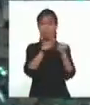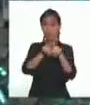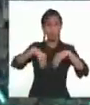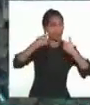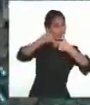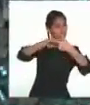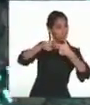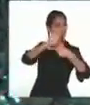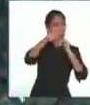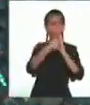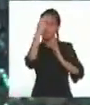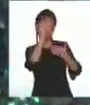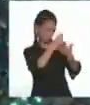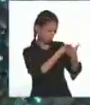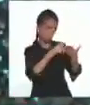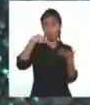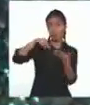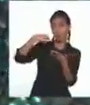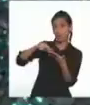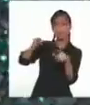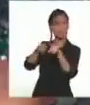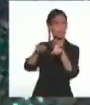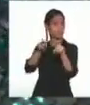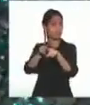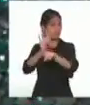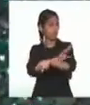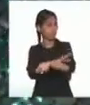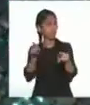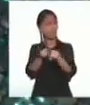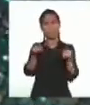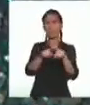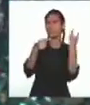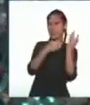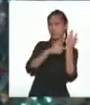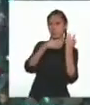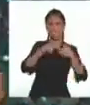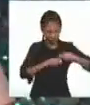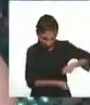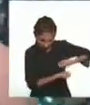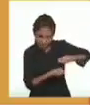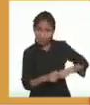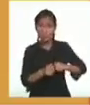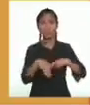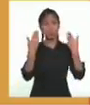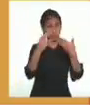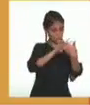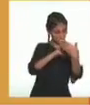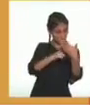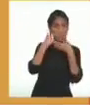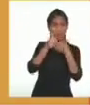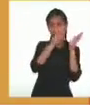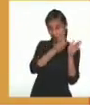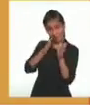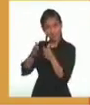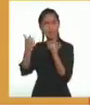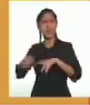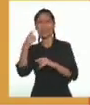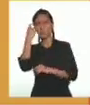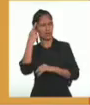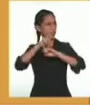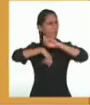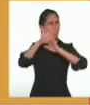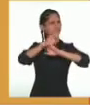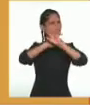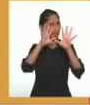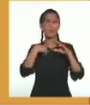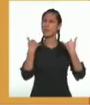sus anotaciones en subtemas como danzas de la costa o tecnologías agrícolas. Eso les puede ayudar a organizar mejor la información. Va quedando un poco más claro qué voy a